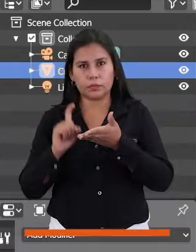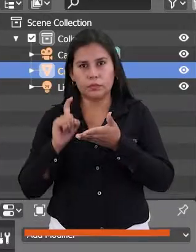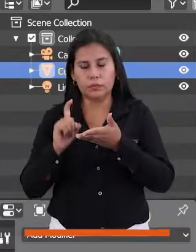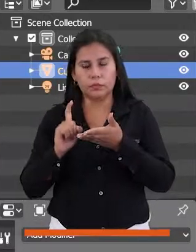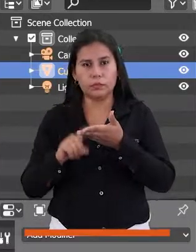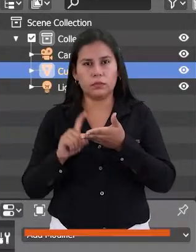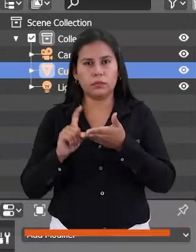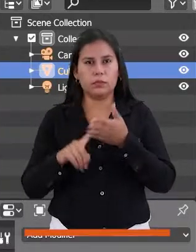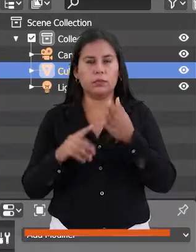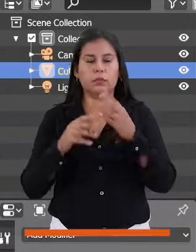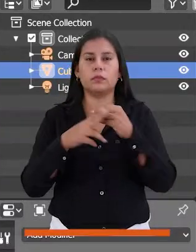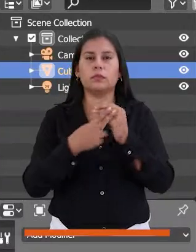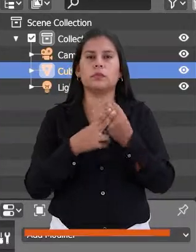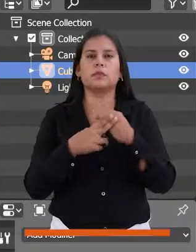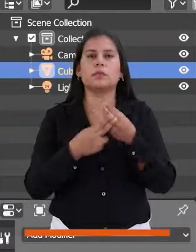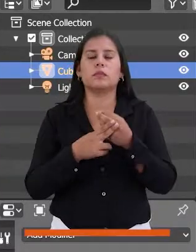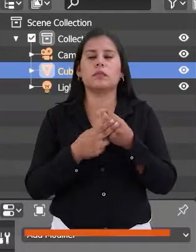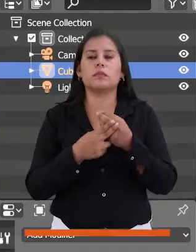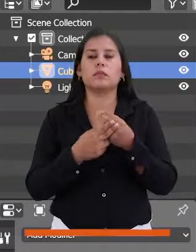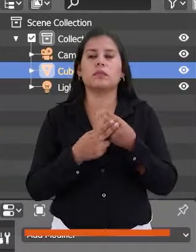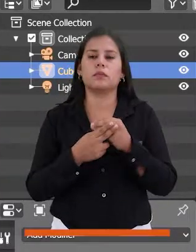clic sobre la herramienta